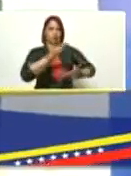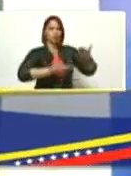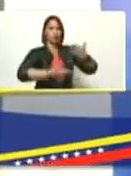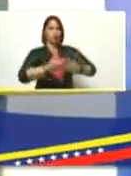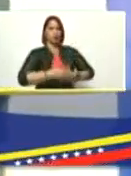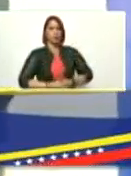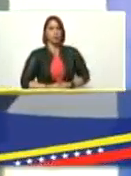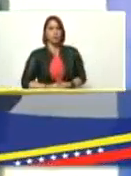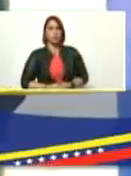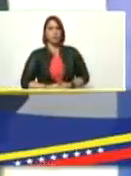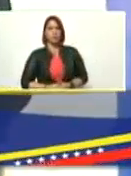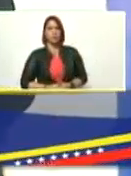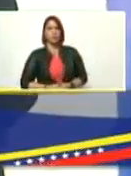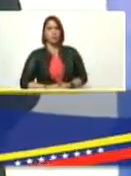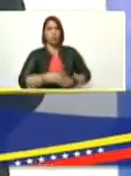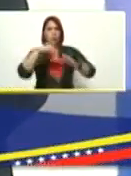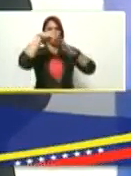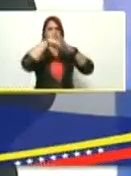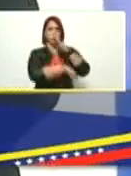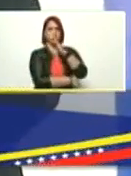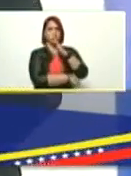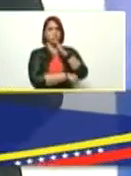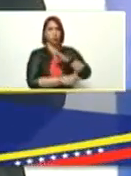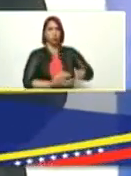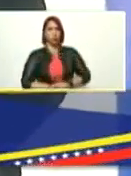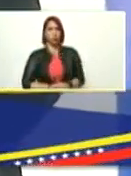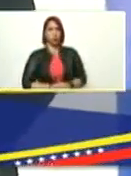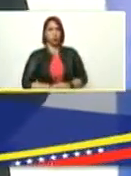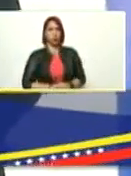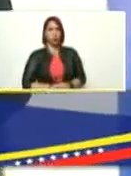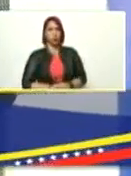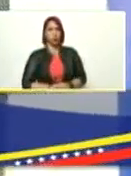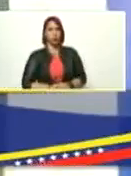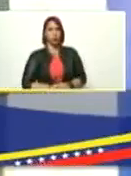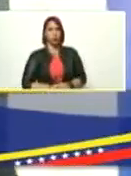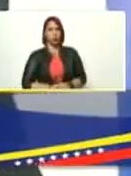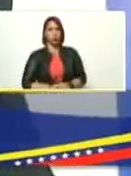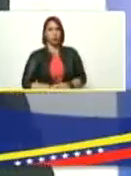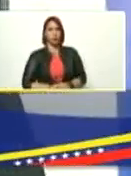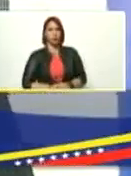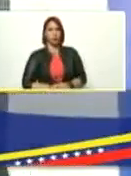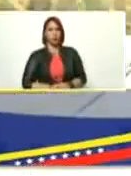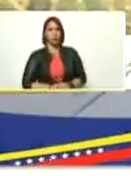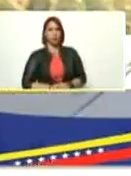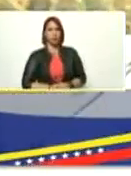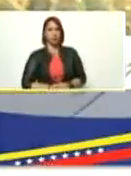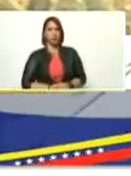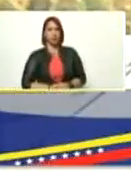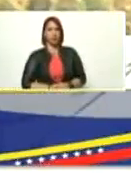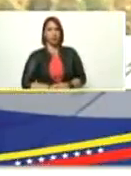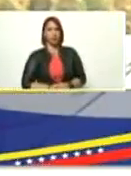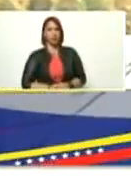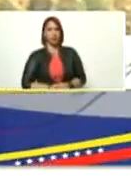irreverente y profundamente revolucionario. Muchas gracias.